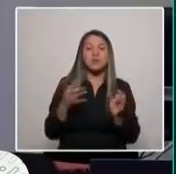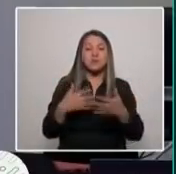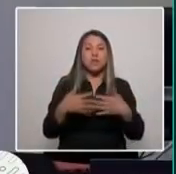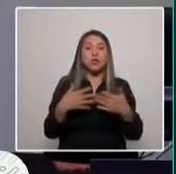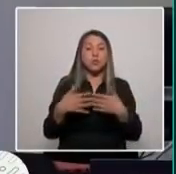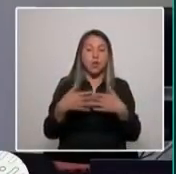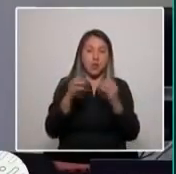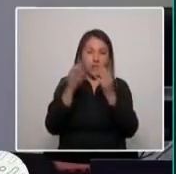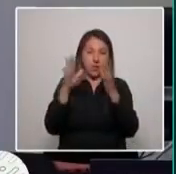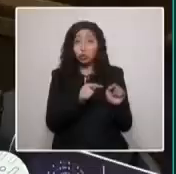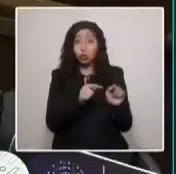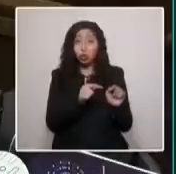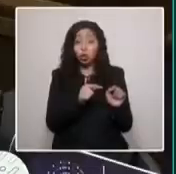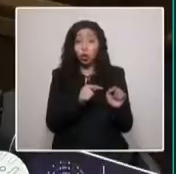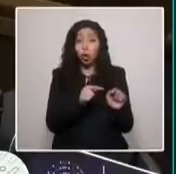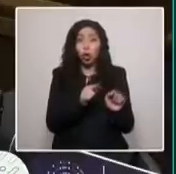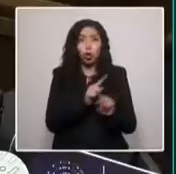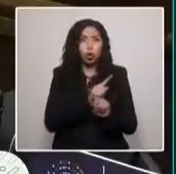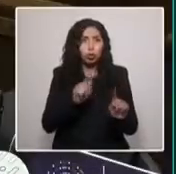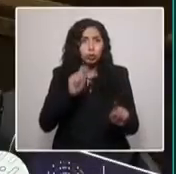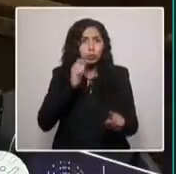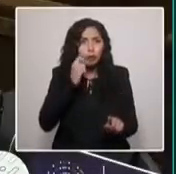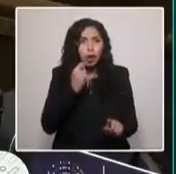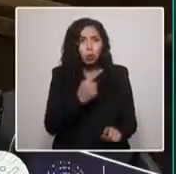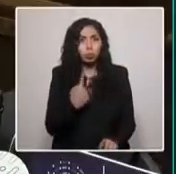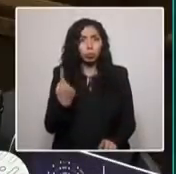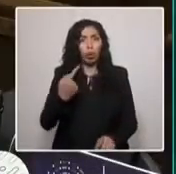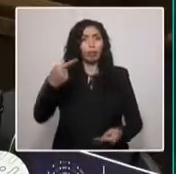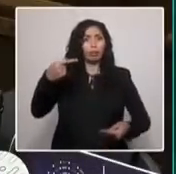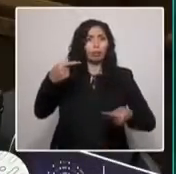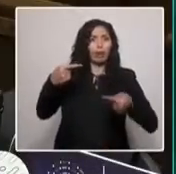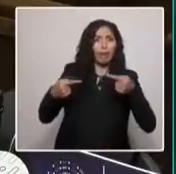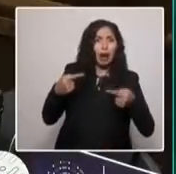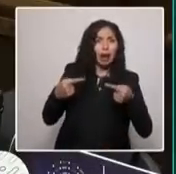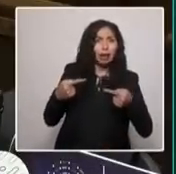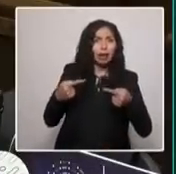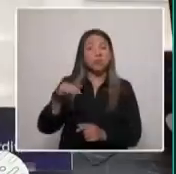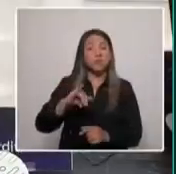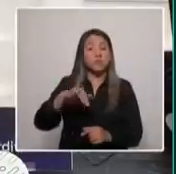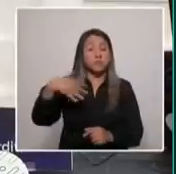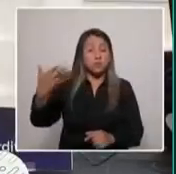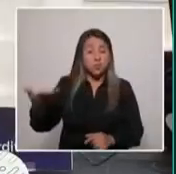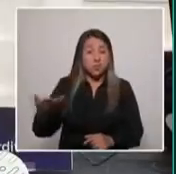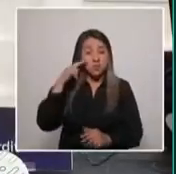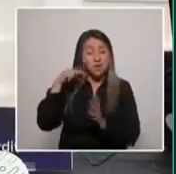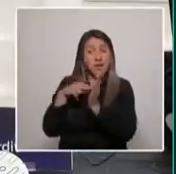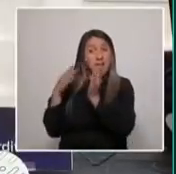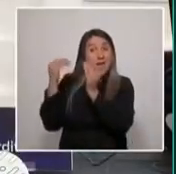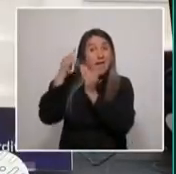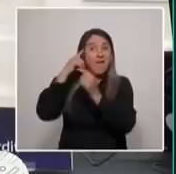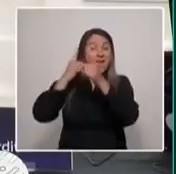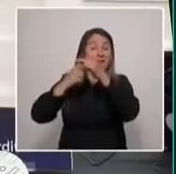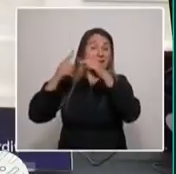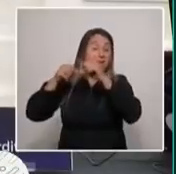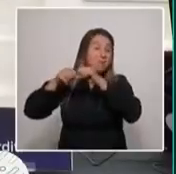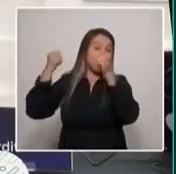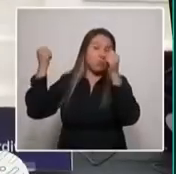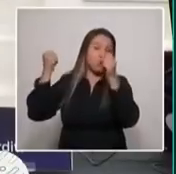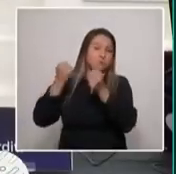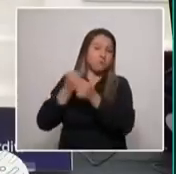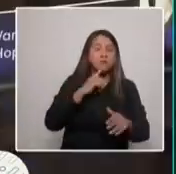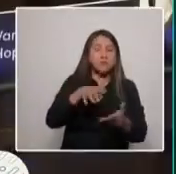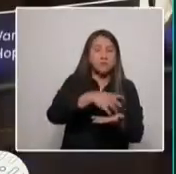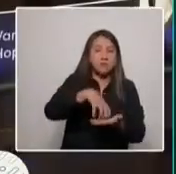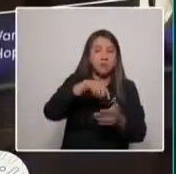estaba muy atrincherado, la derecha, que había desplegado una campaña de desprestigio, de denostación,